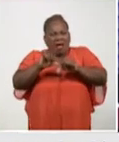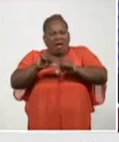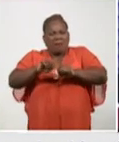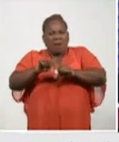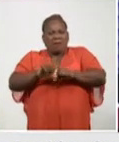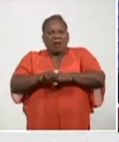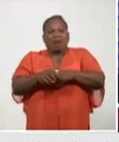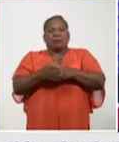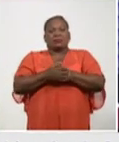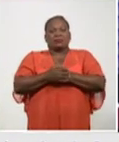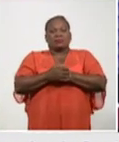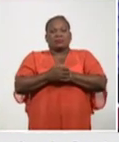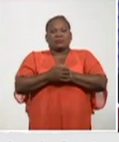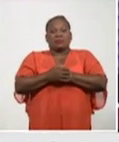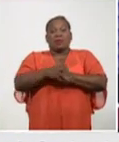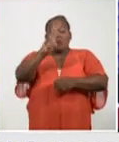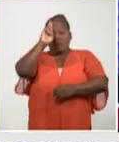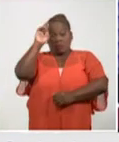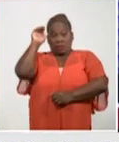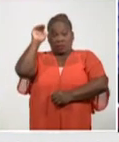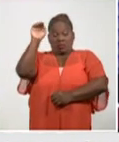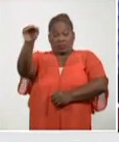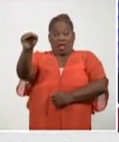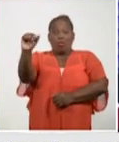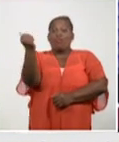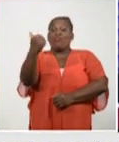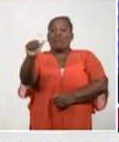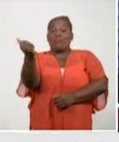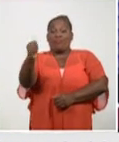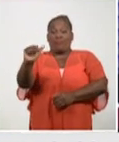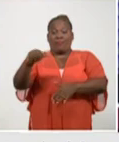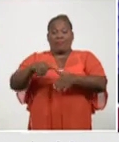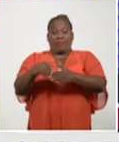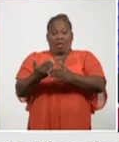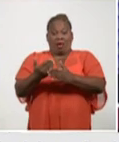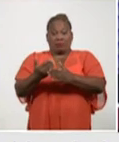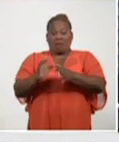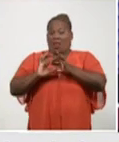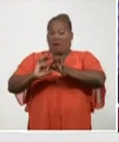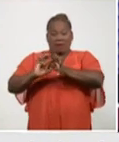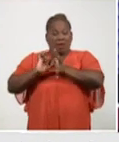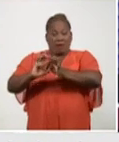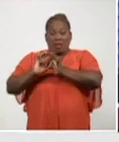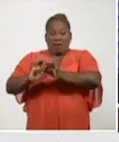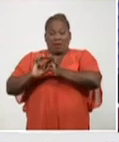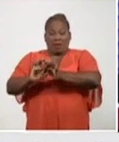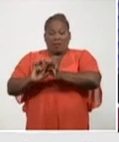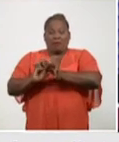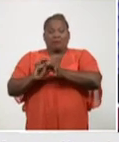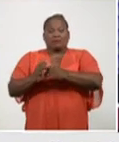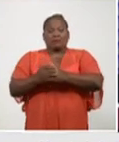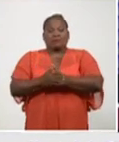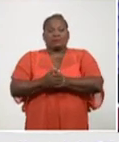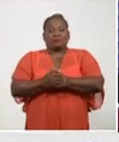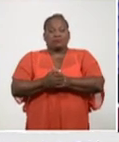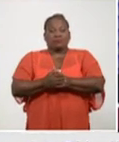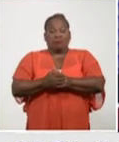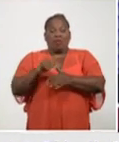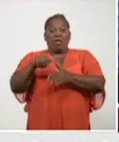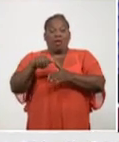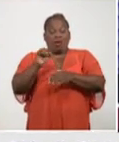estadía hospitalaria de 10 días, estuvo en terapia intensiva y desde el 12 de